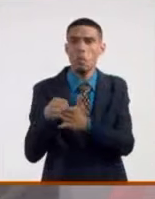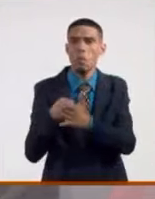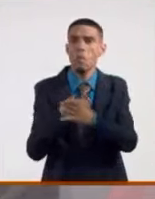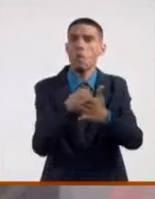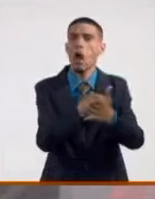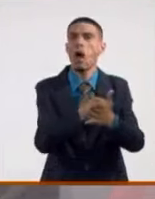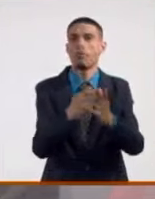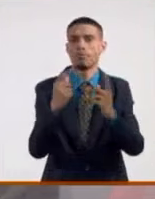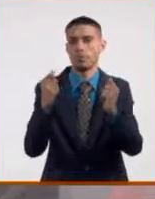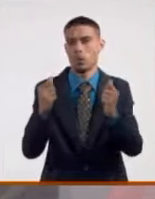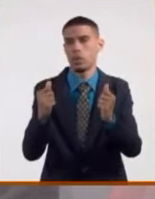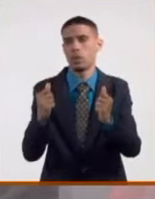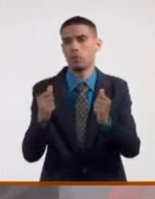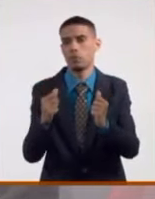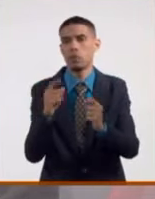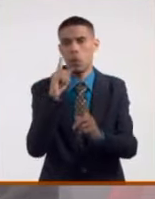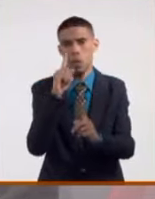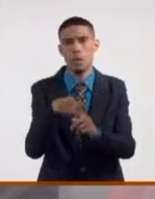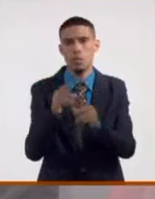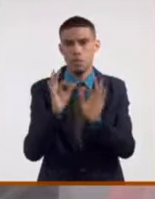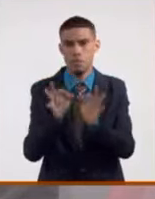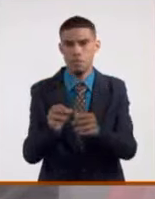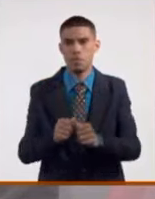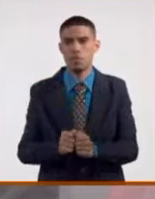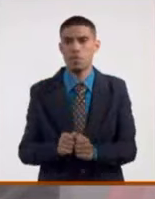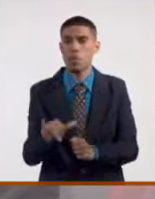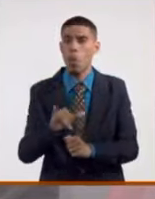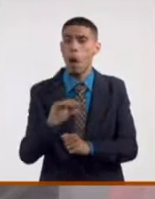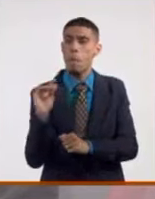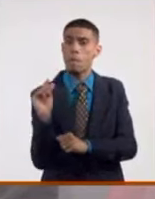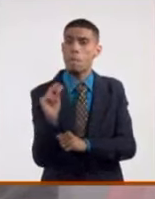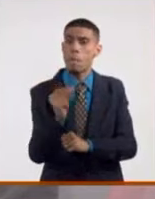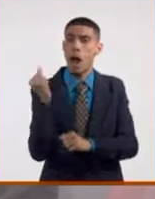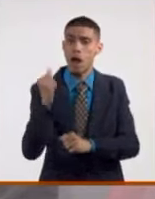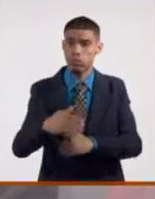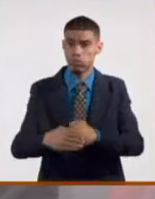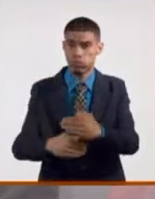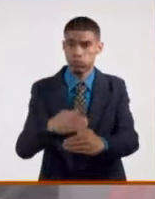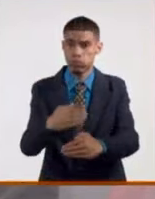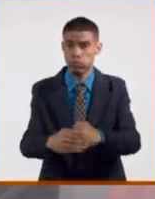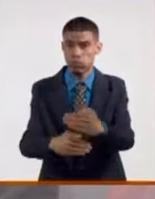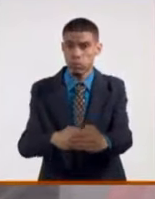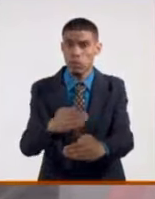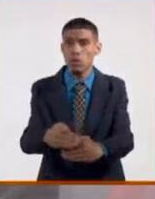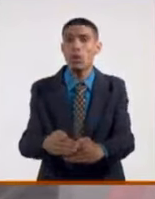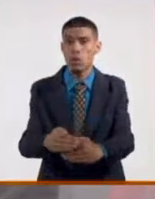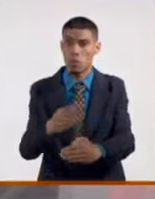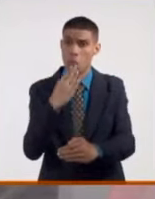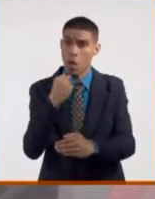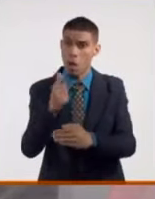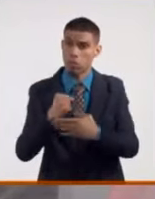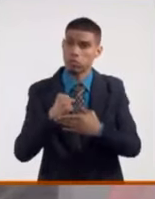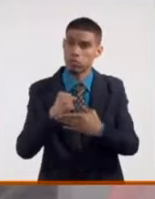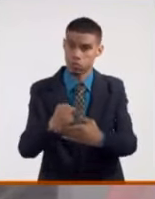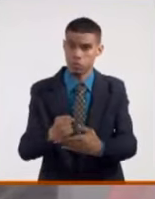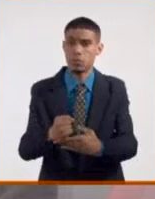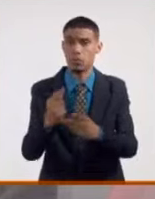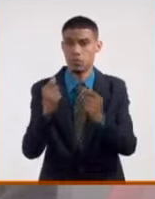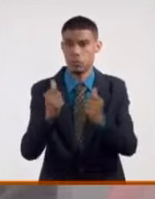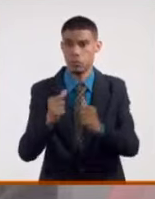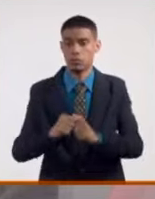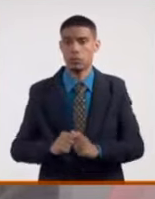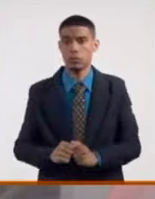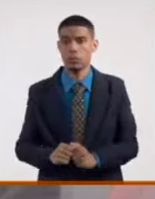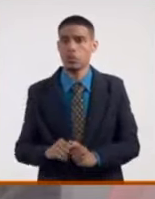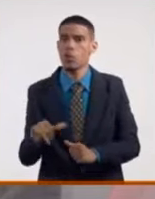economía acelerar el proceso de recuperación económica del país proteger a las capas eh de nuestra población que está en situación de